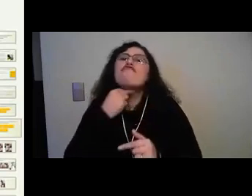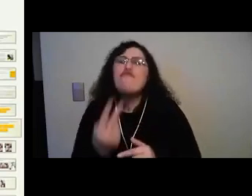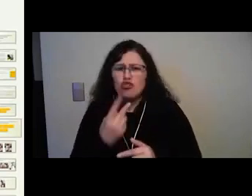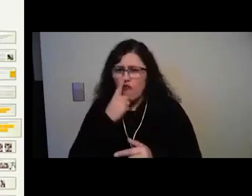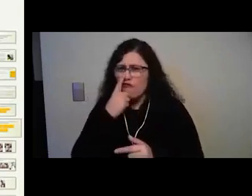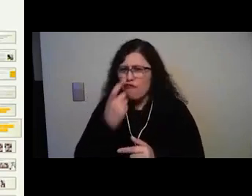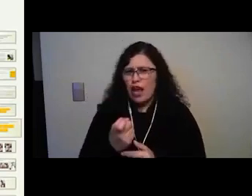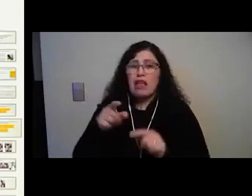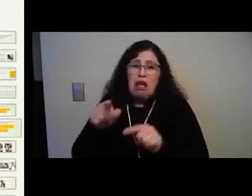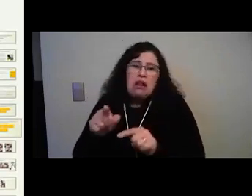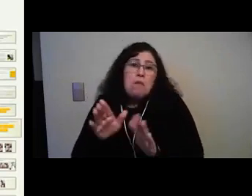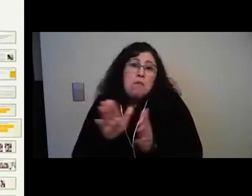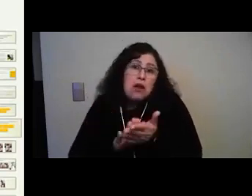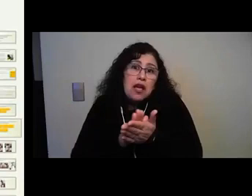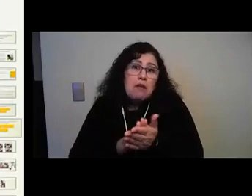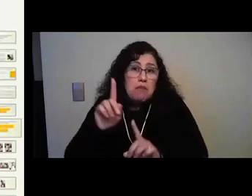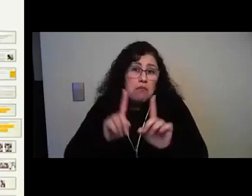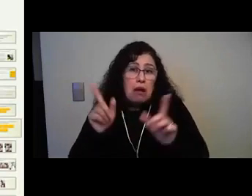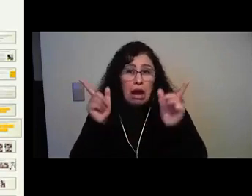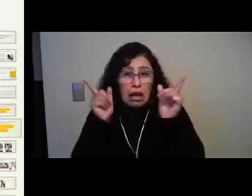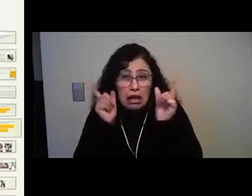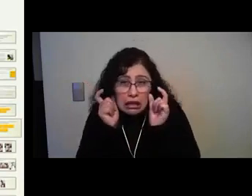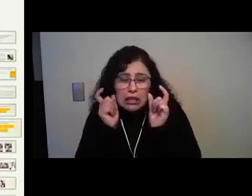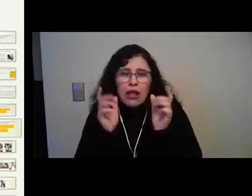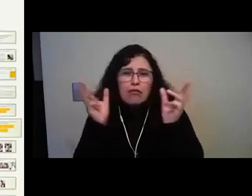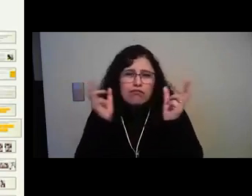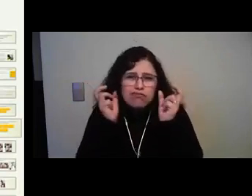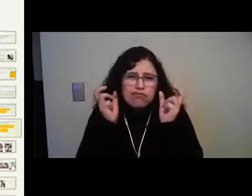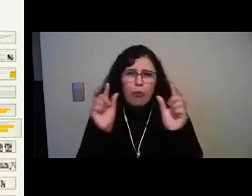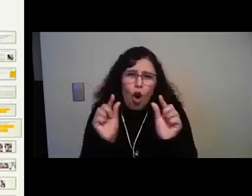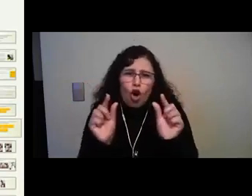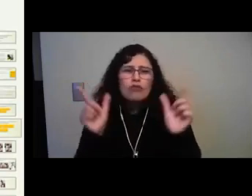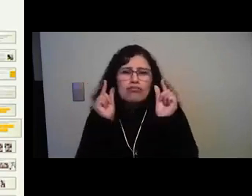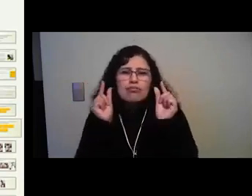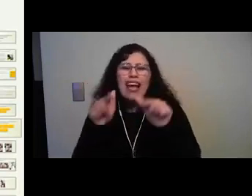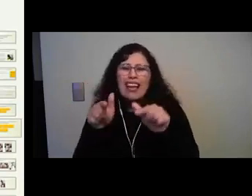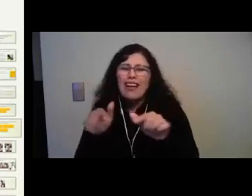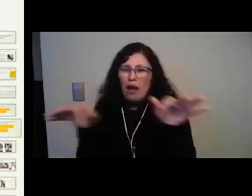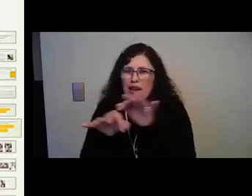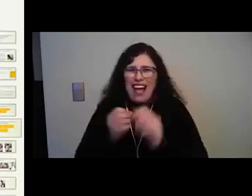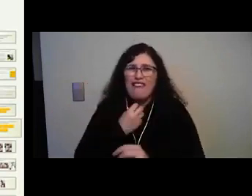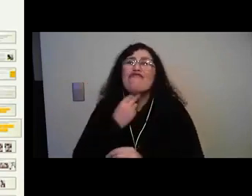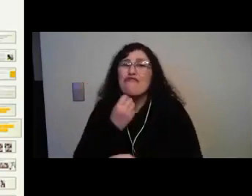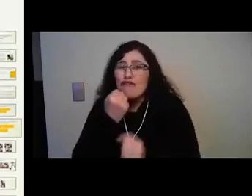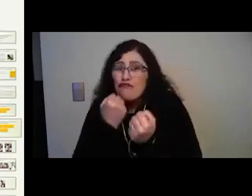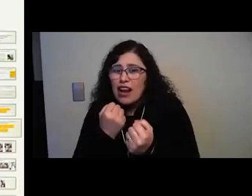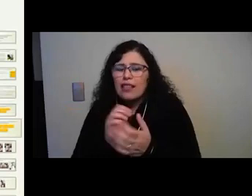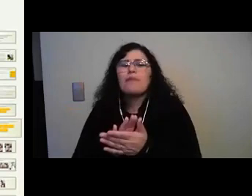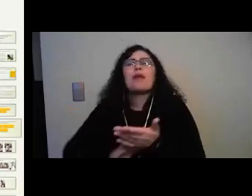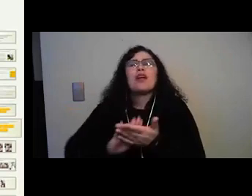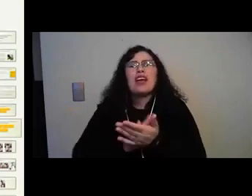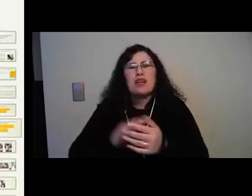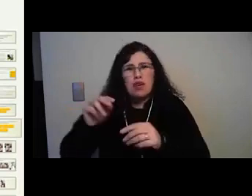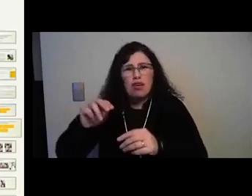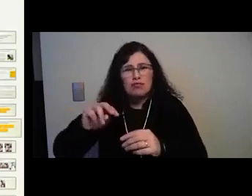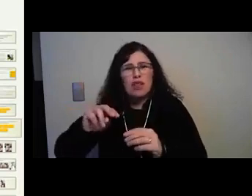fuerte por si el paciente tiene alguna dificultad en la audición. Moverse en bloque, ¿cierto? Tratar de no hacer movimientos de rotación con